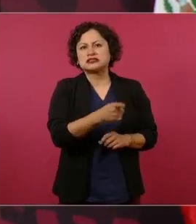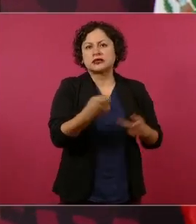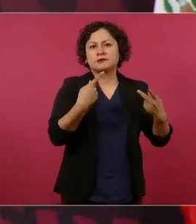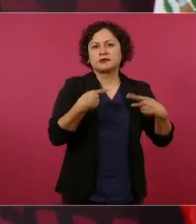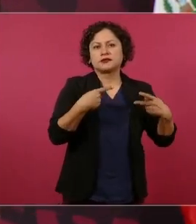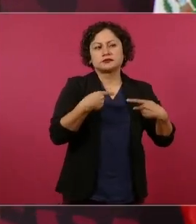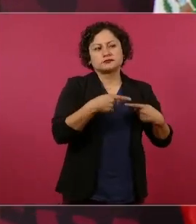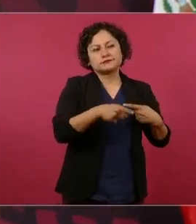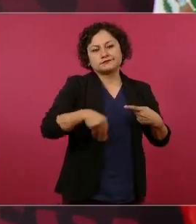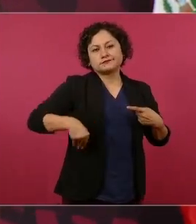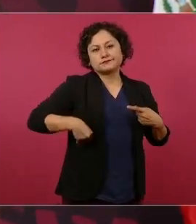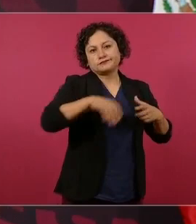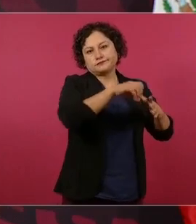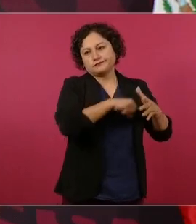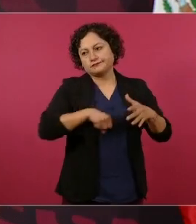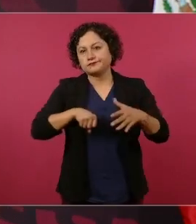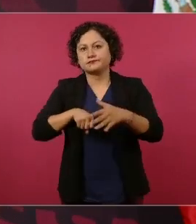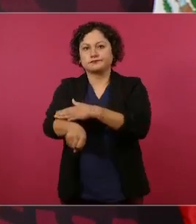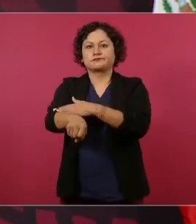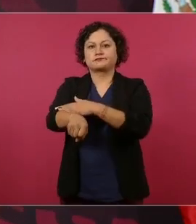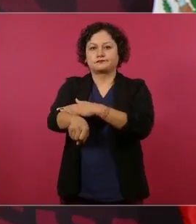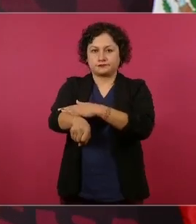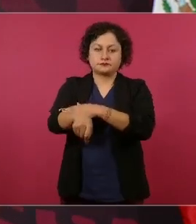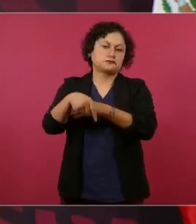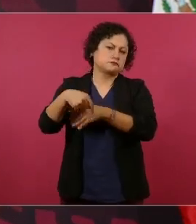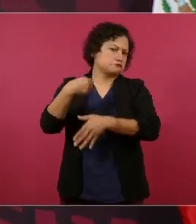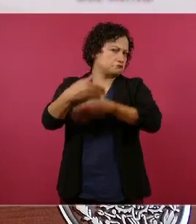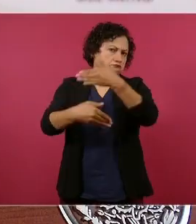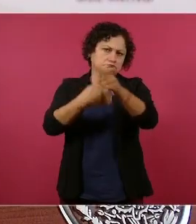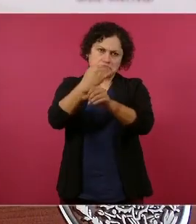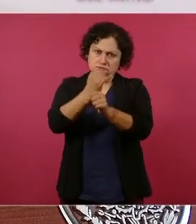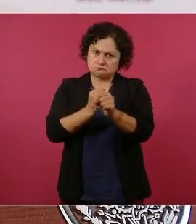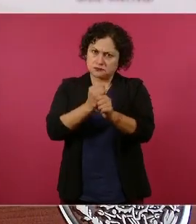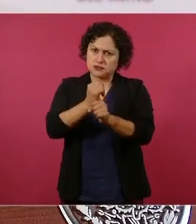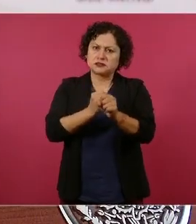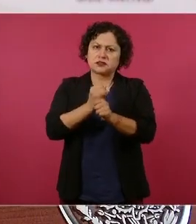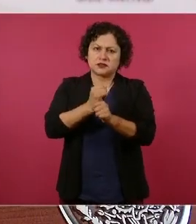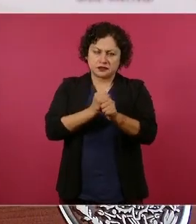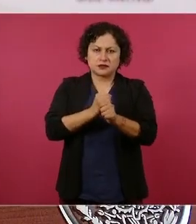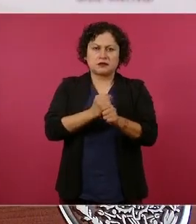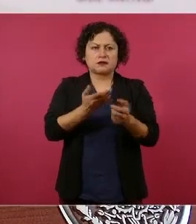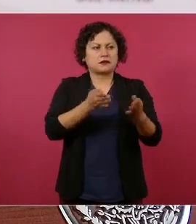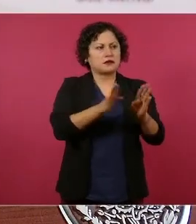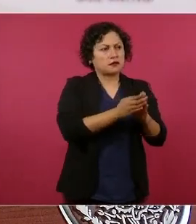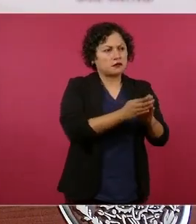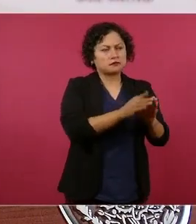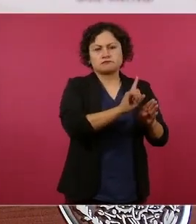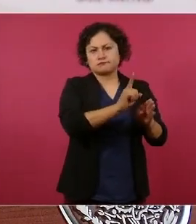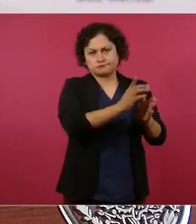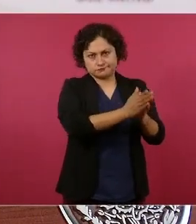se van a reabrir investigaciones y se sigue